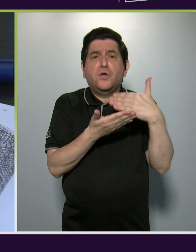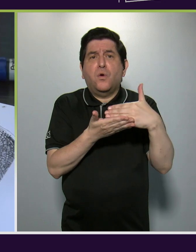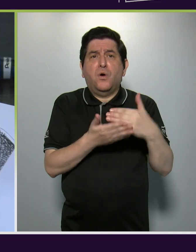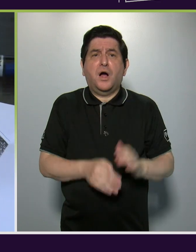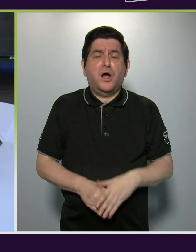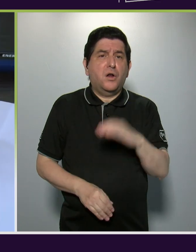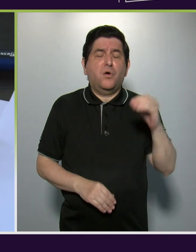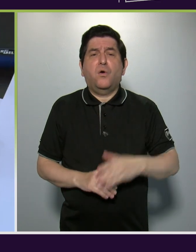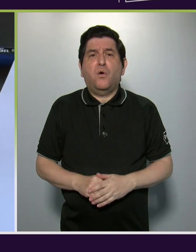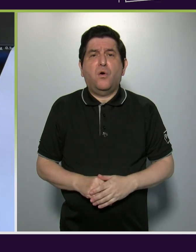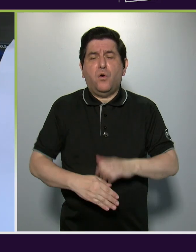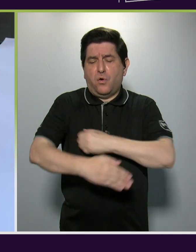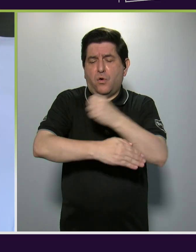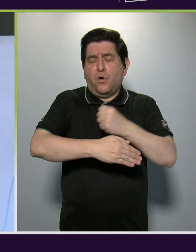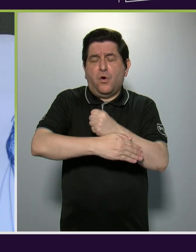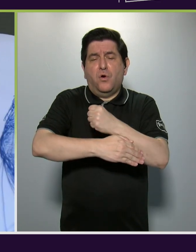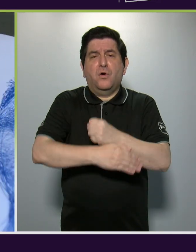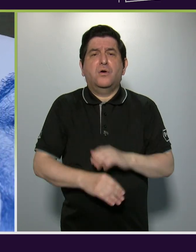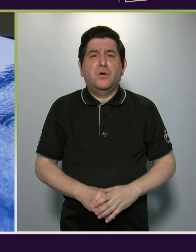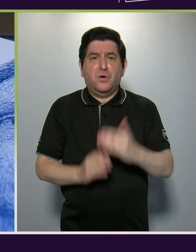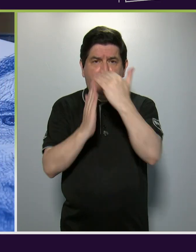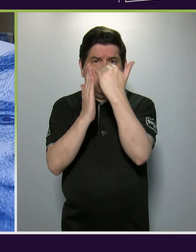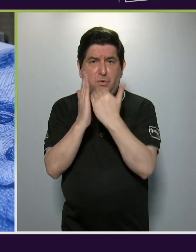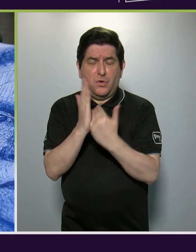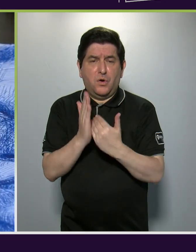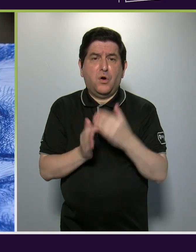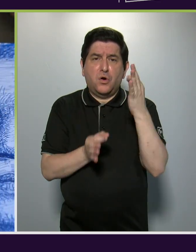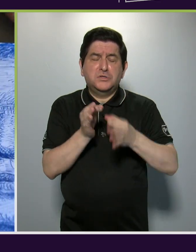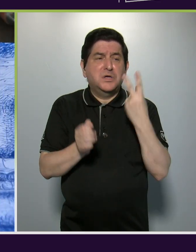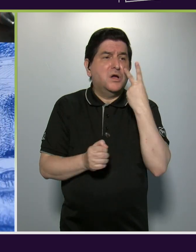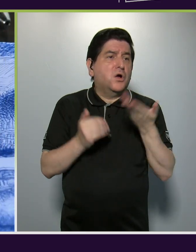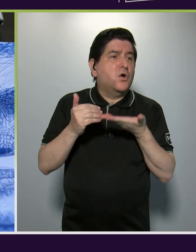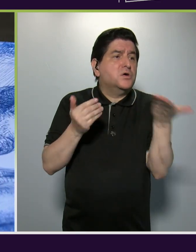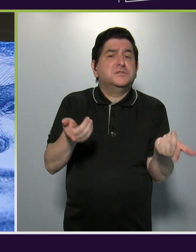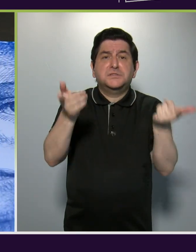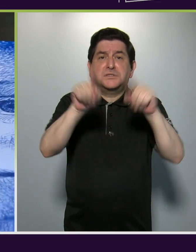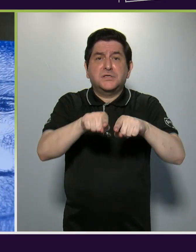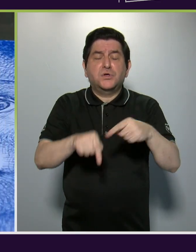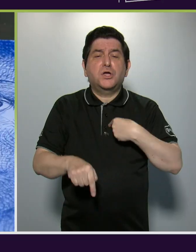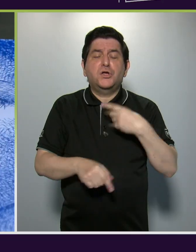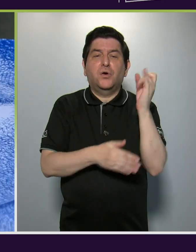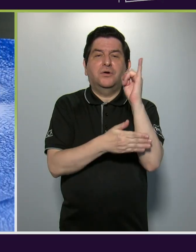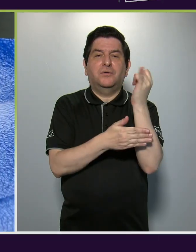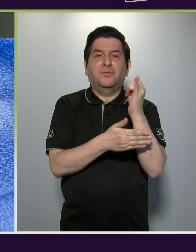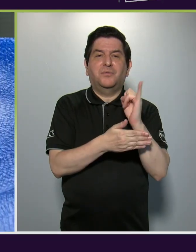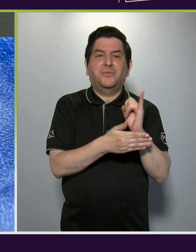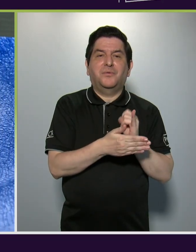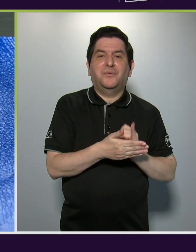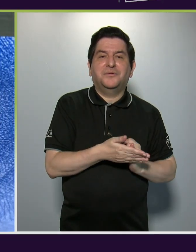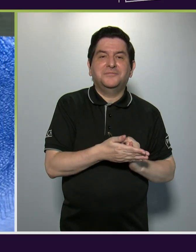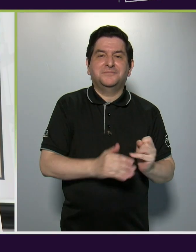recetas de cocina, porque me gusta mucho. O simplemente veo cosas que pasan y estoy dibujando.